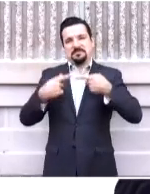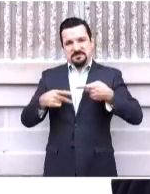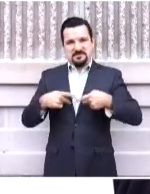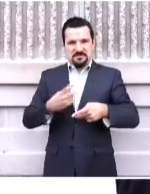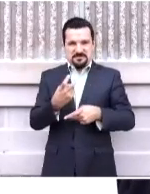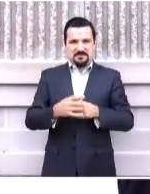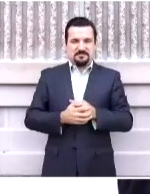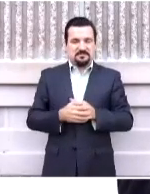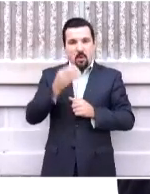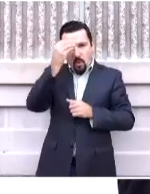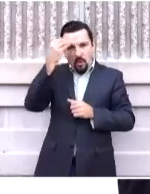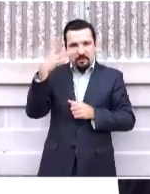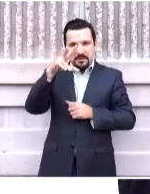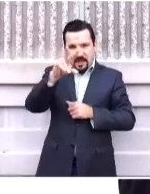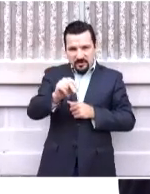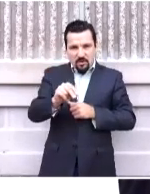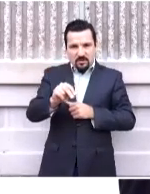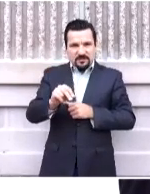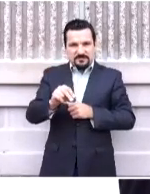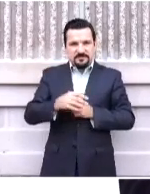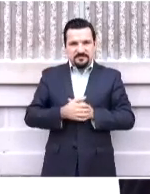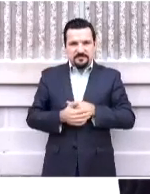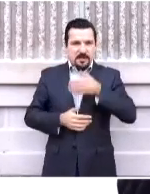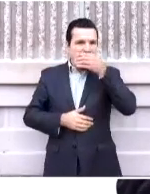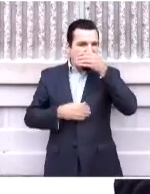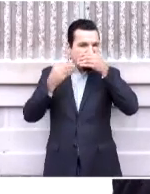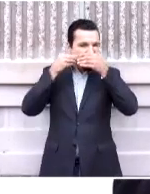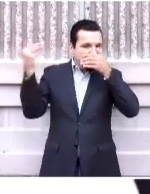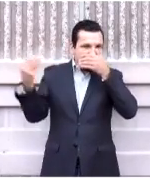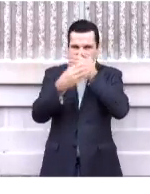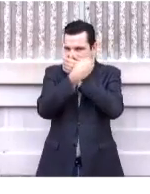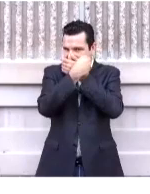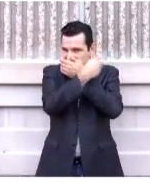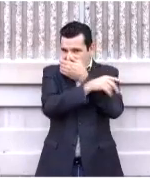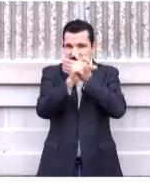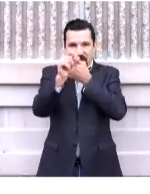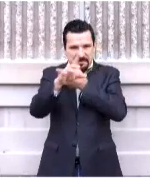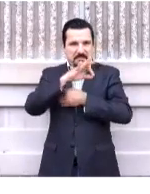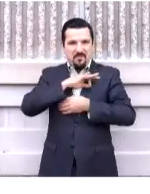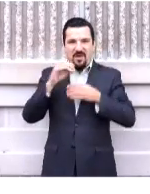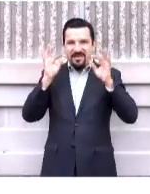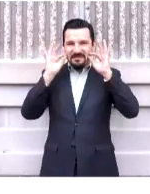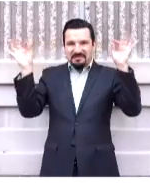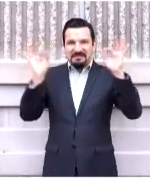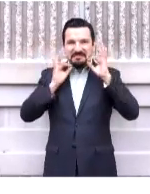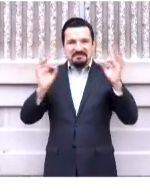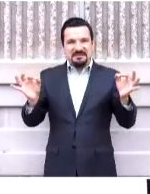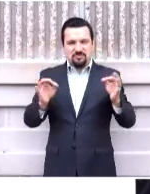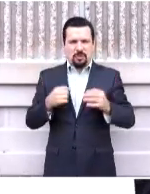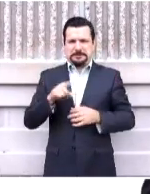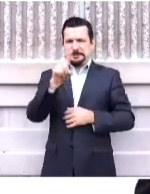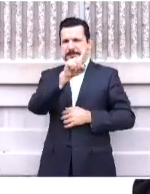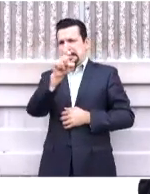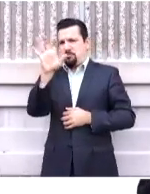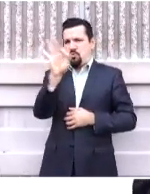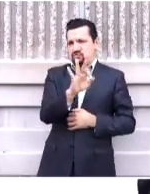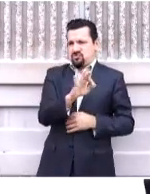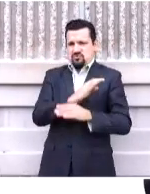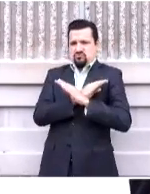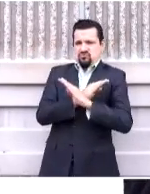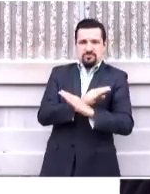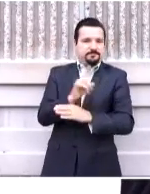que es hacia enfrente, por los lados puede salir. Entonces, no es una medida tampoco 100%